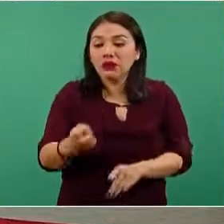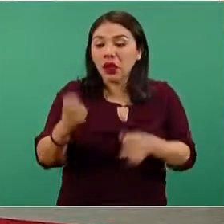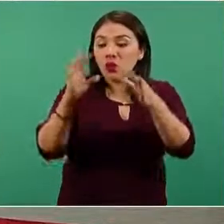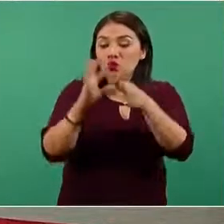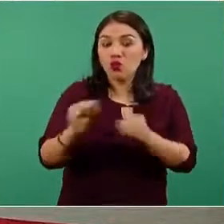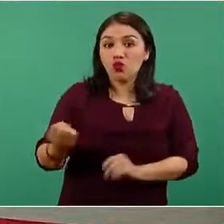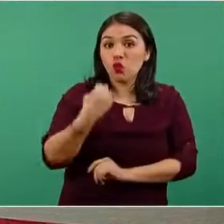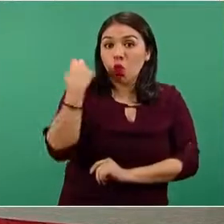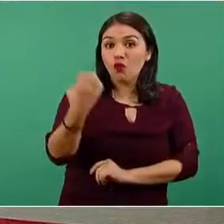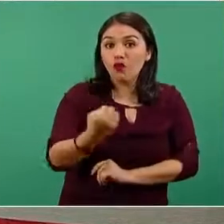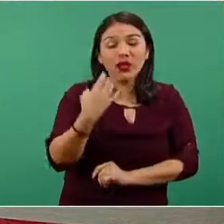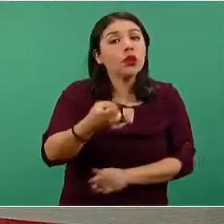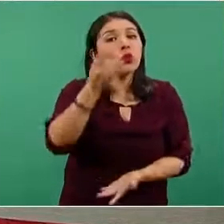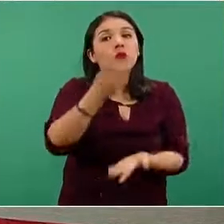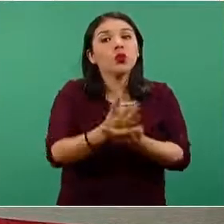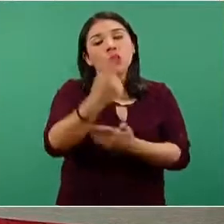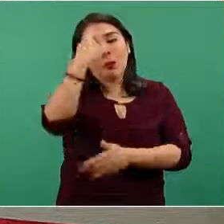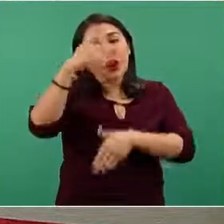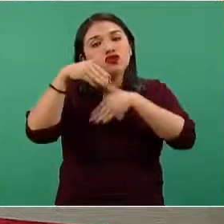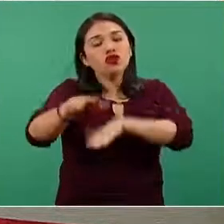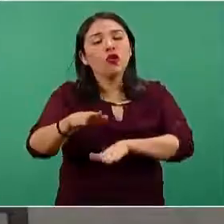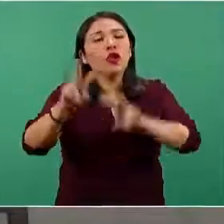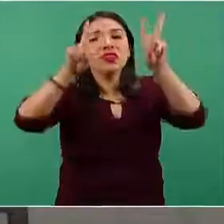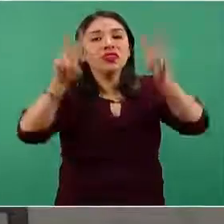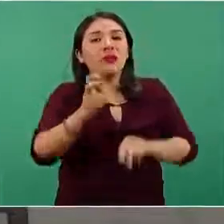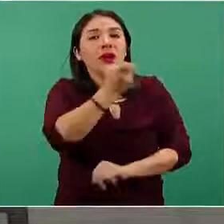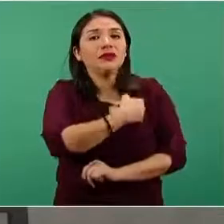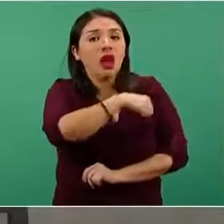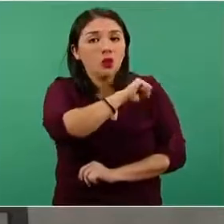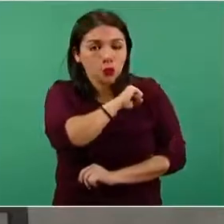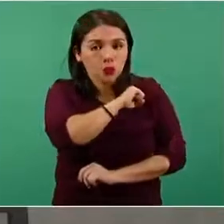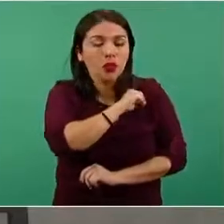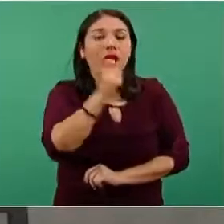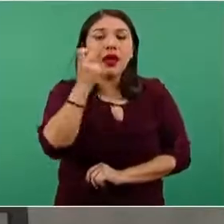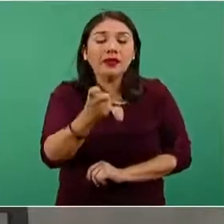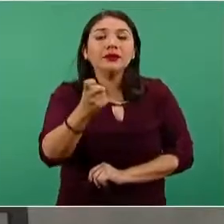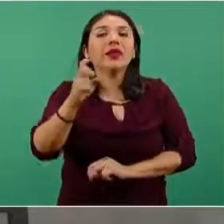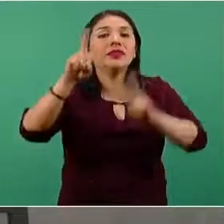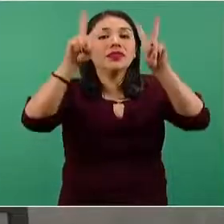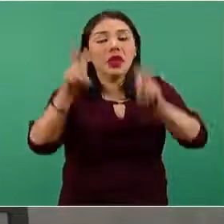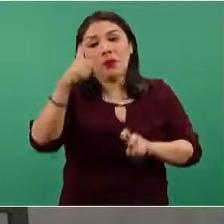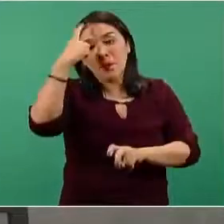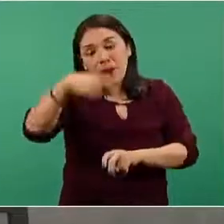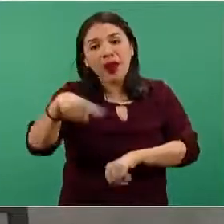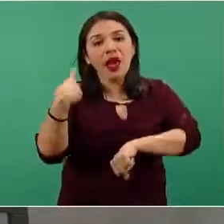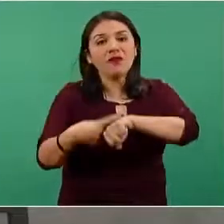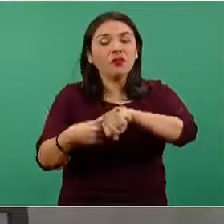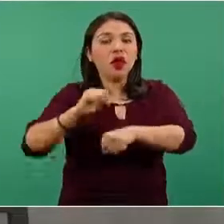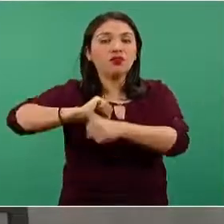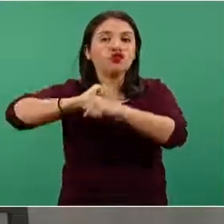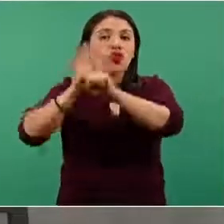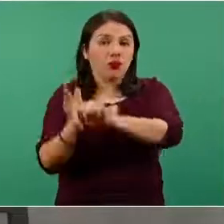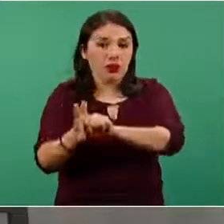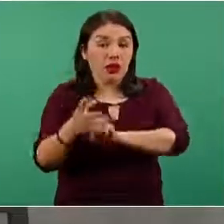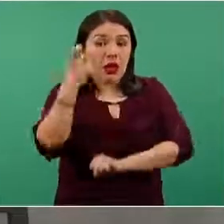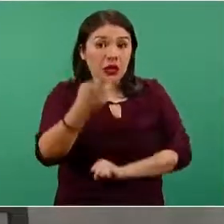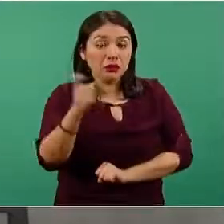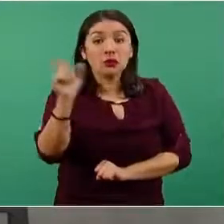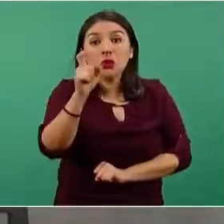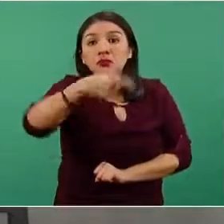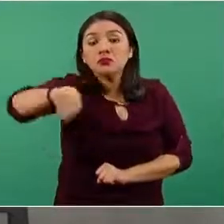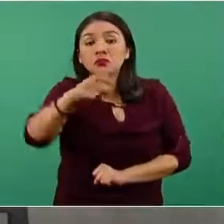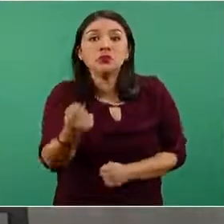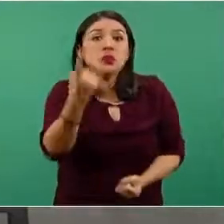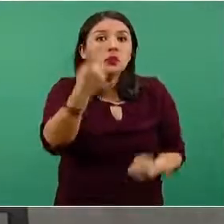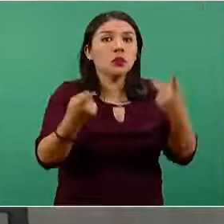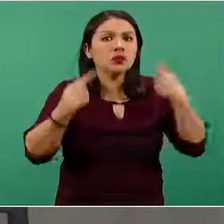prensa específicamente sobre el tema de salud y específicamente sobre la epidemia de COVID-19. Cualquier persona que escuchara